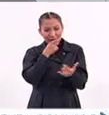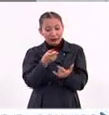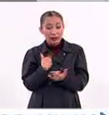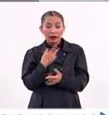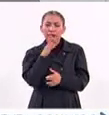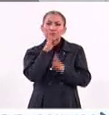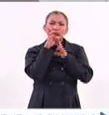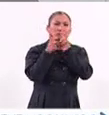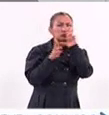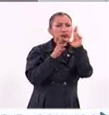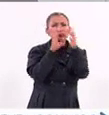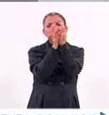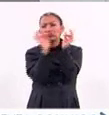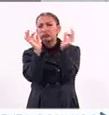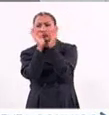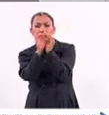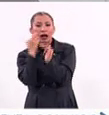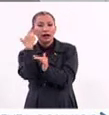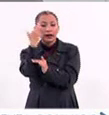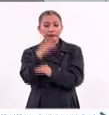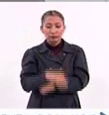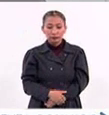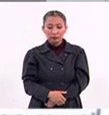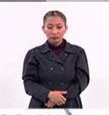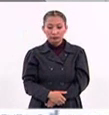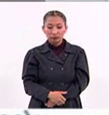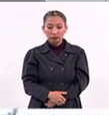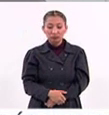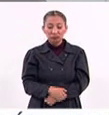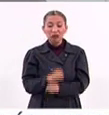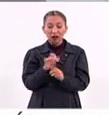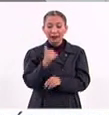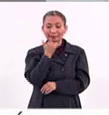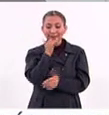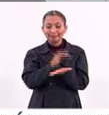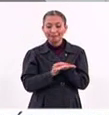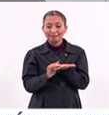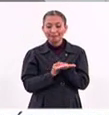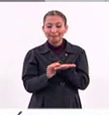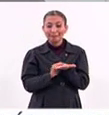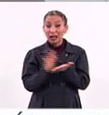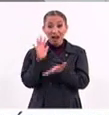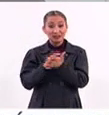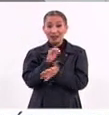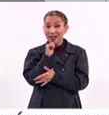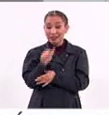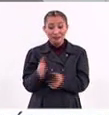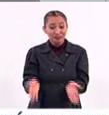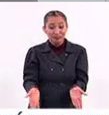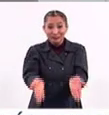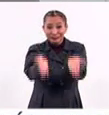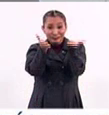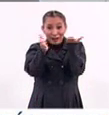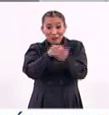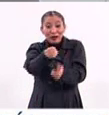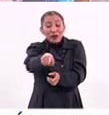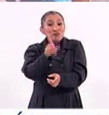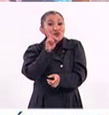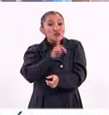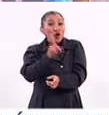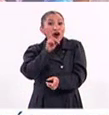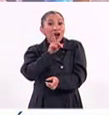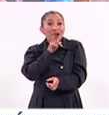una respuesta tan bonita que Netzahualcóyotl las perdona. Y ya no van a la cárcel ni nada